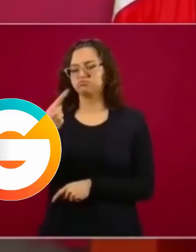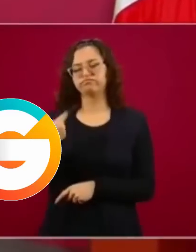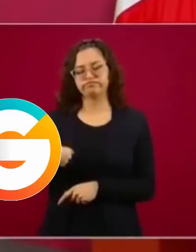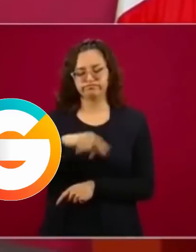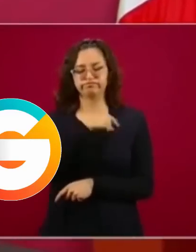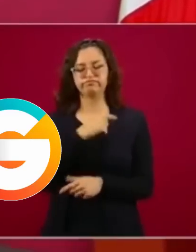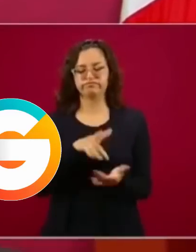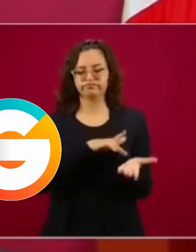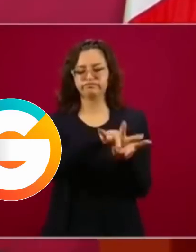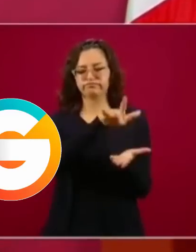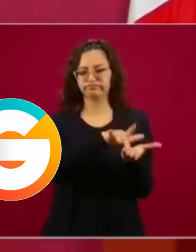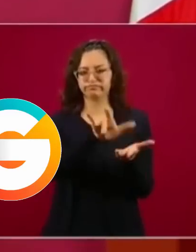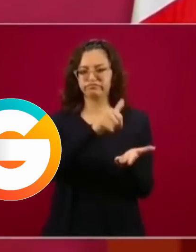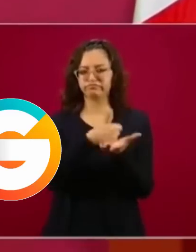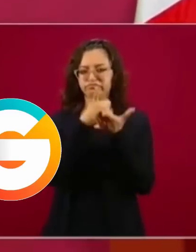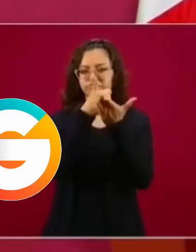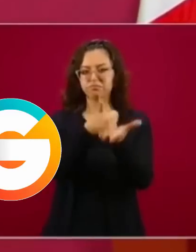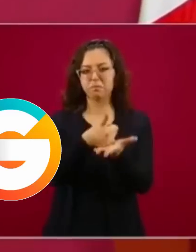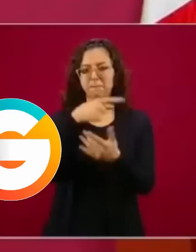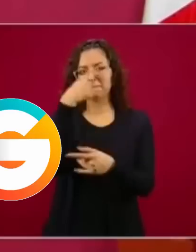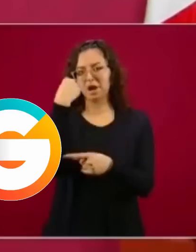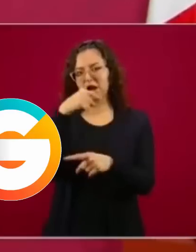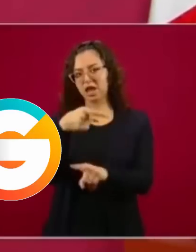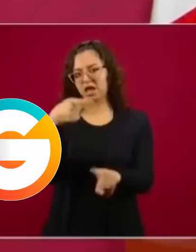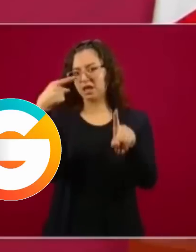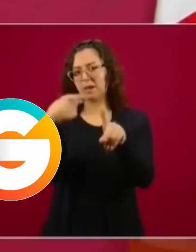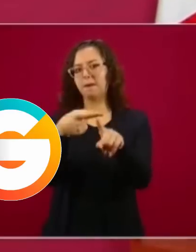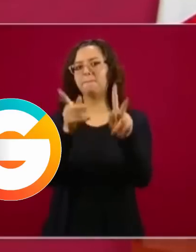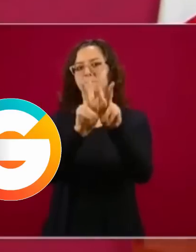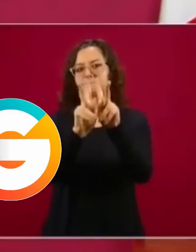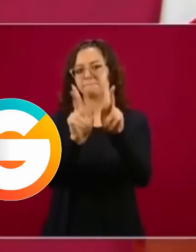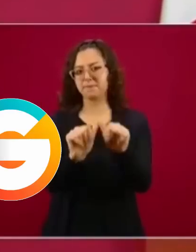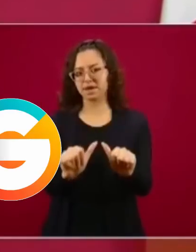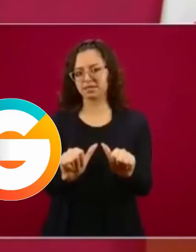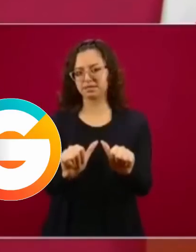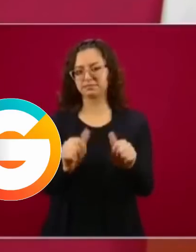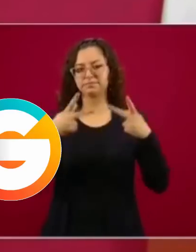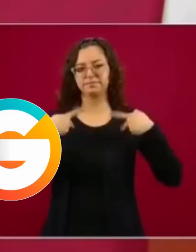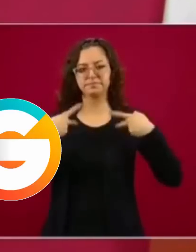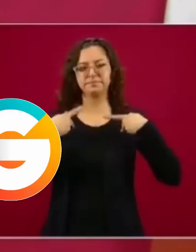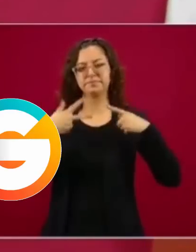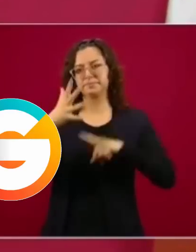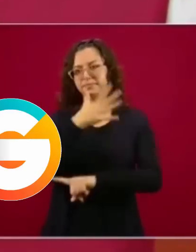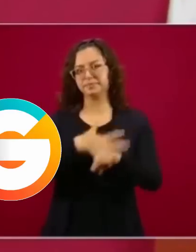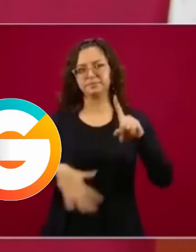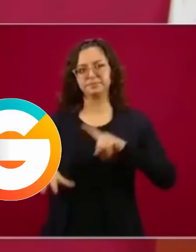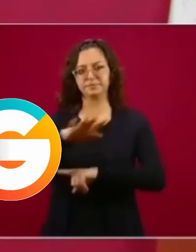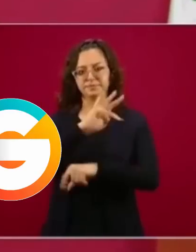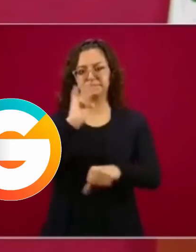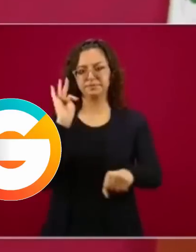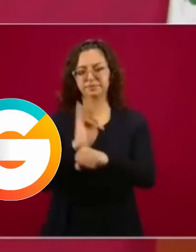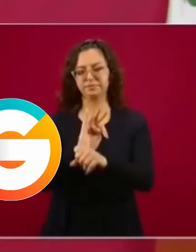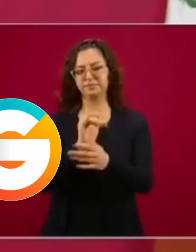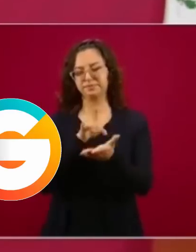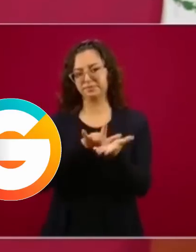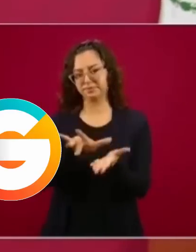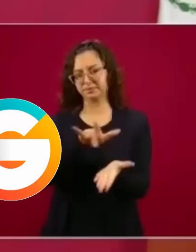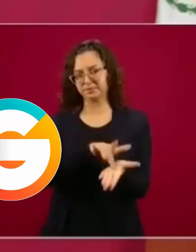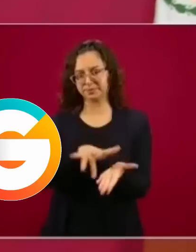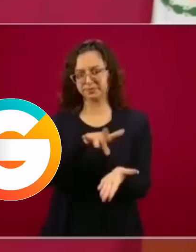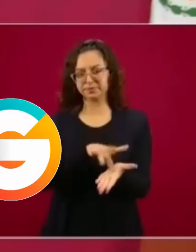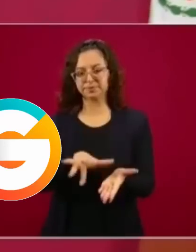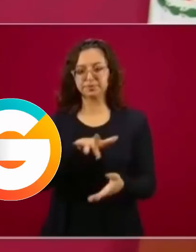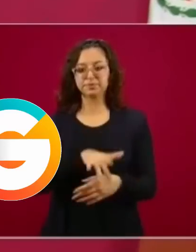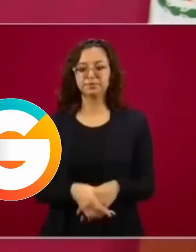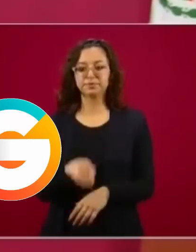con el propósito de conseguir la paz y de proteger a los ciudadanos, de apoyar a la gente de